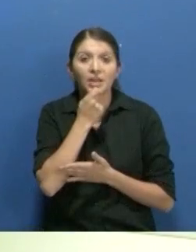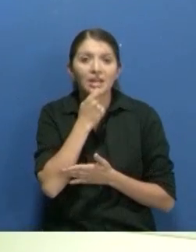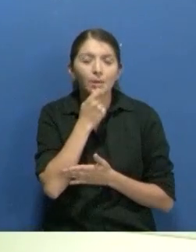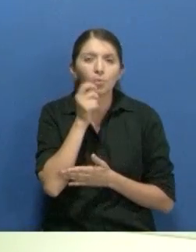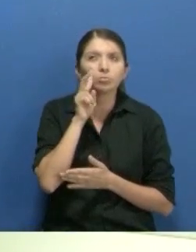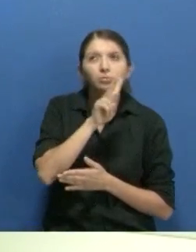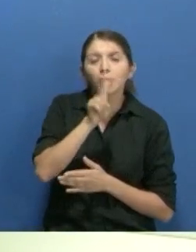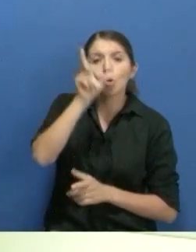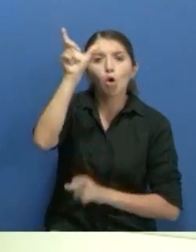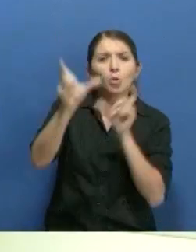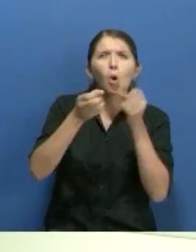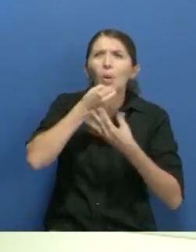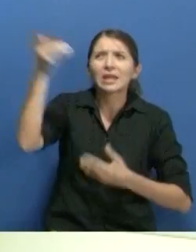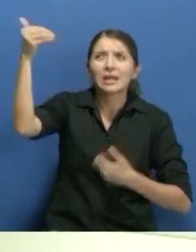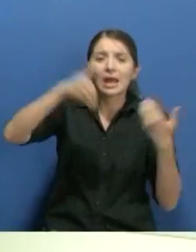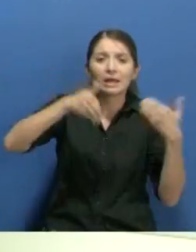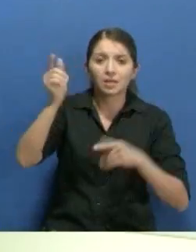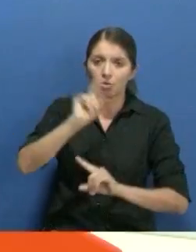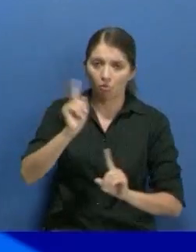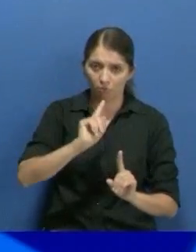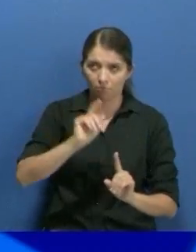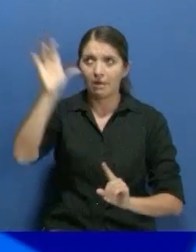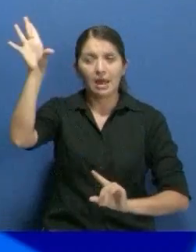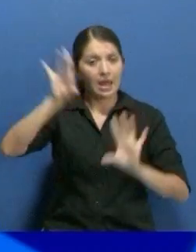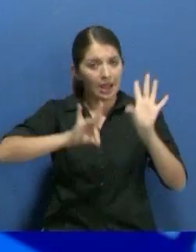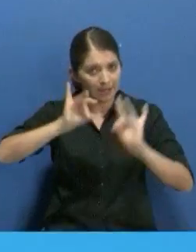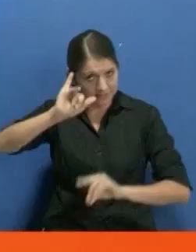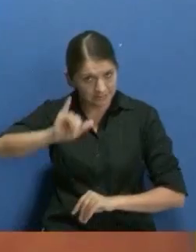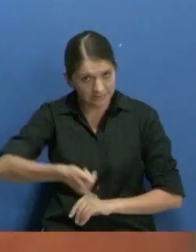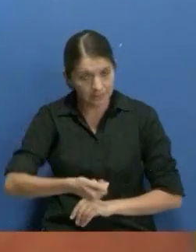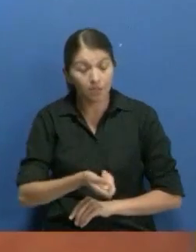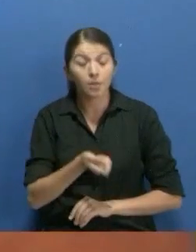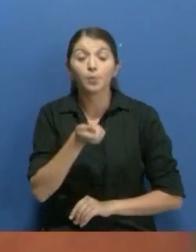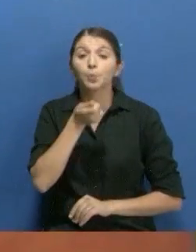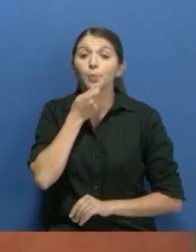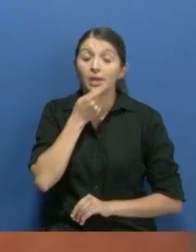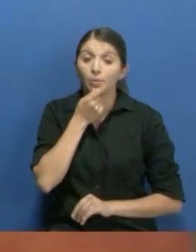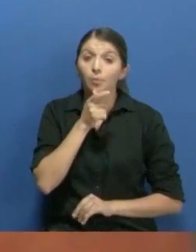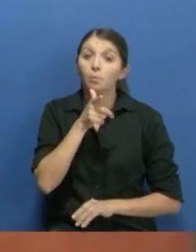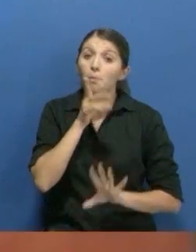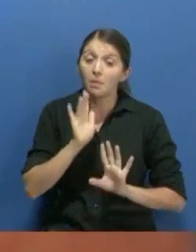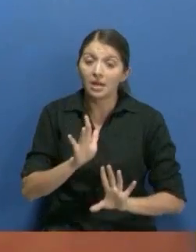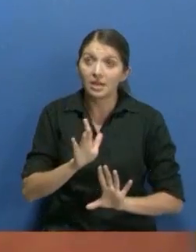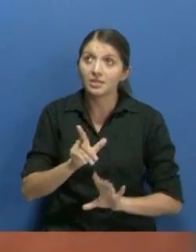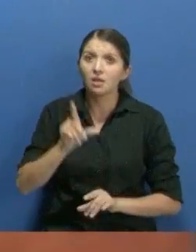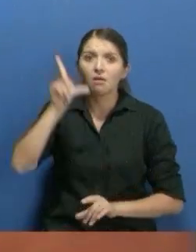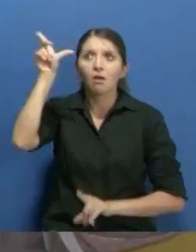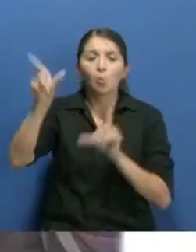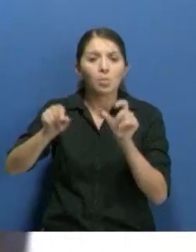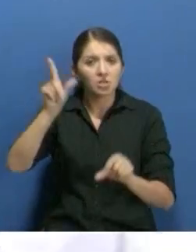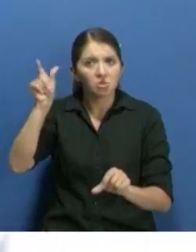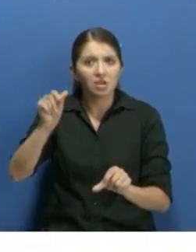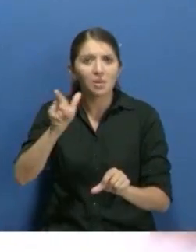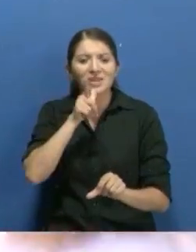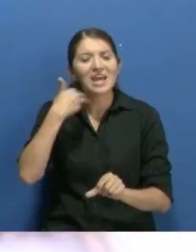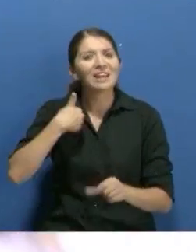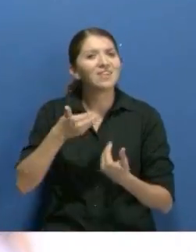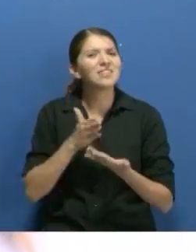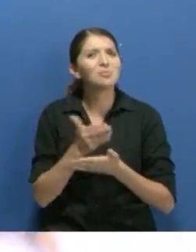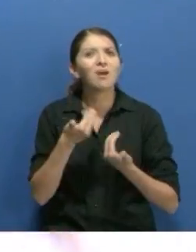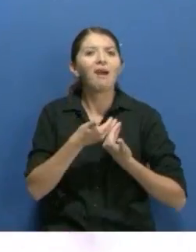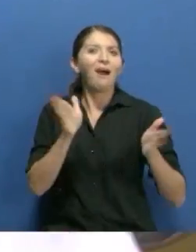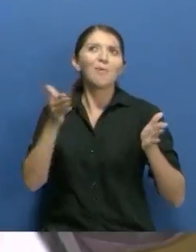consenso democrático aprobada por unanimidad en las dos cámaras del Congreso, ¿no? Entonces llama en principio la atención que se